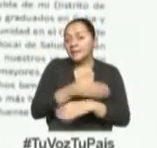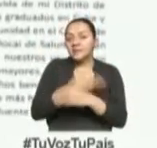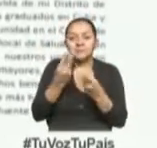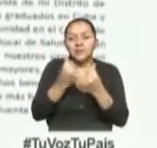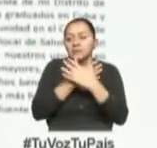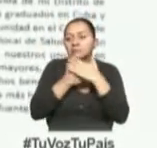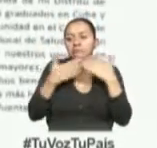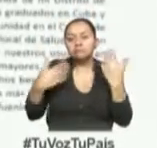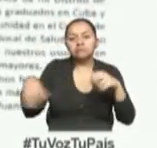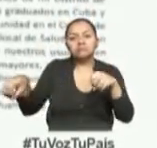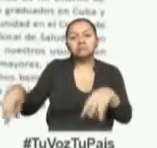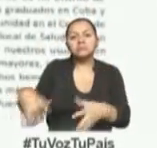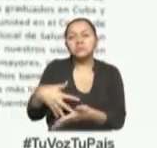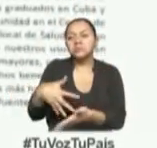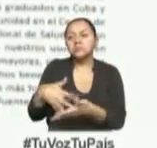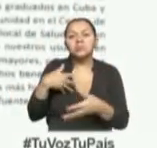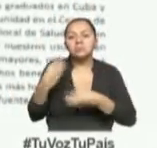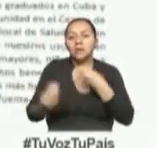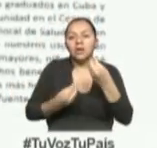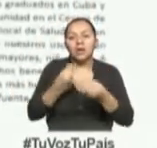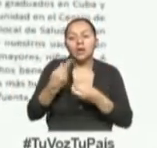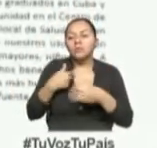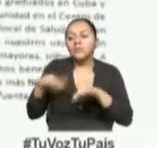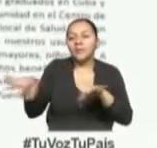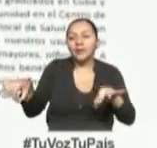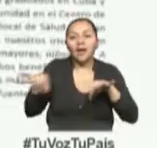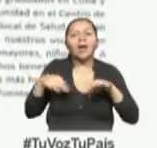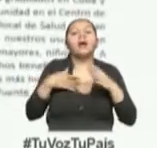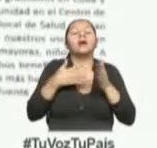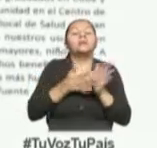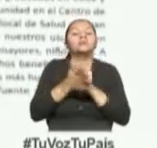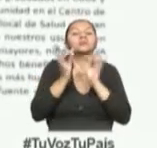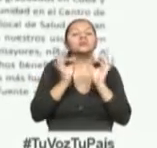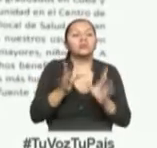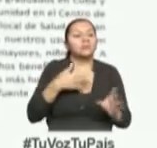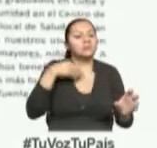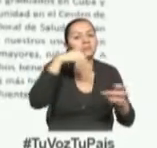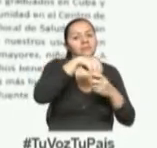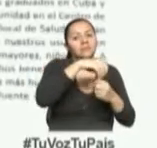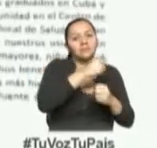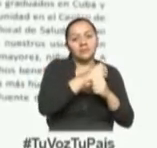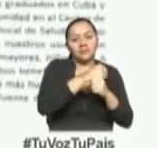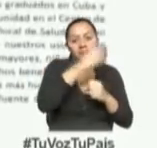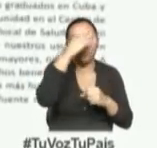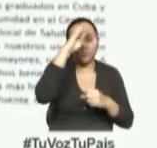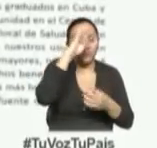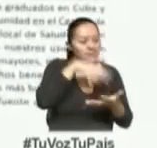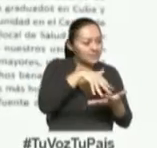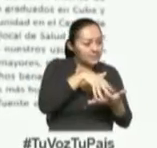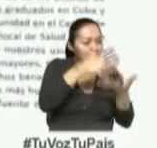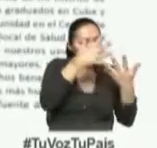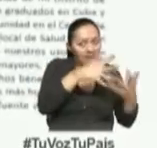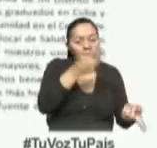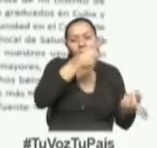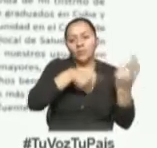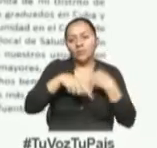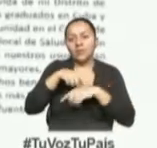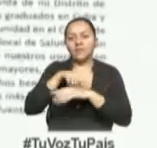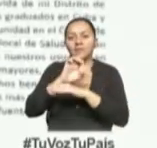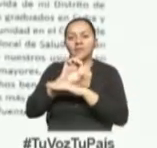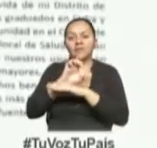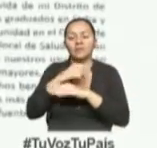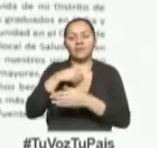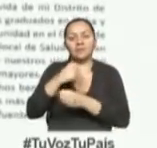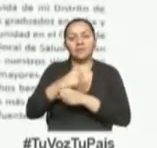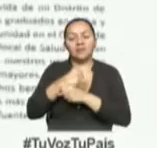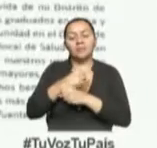estuve a punto de abandonar mis estudios de especialidad para volver a Ecuador y empezar a trabajar. Tengo tanto que agradecer a la Revolución Ciudadana